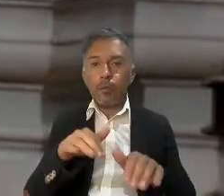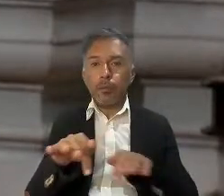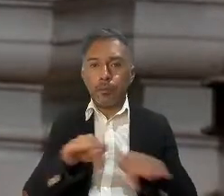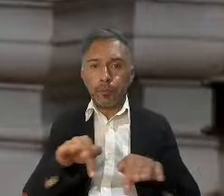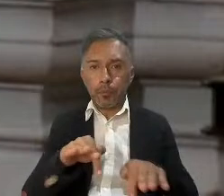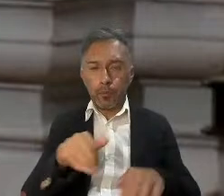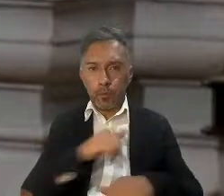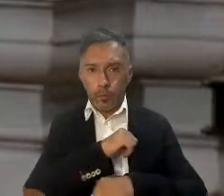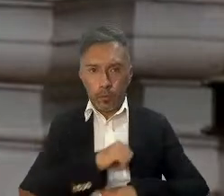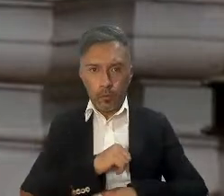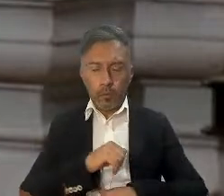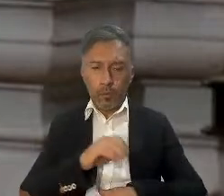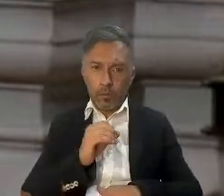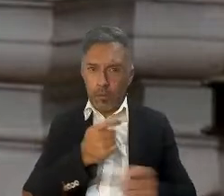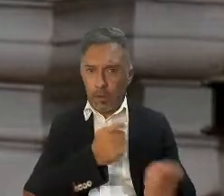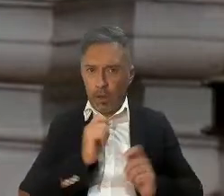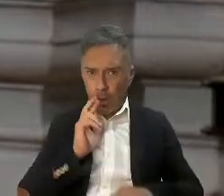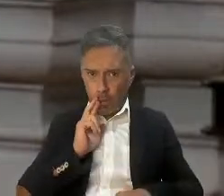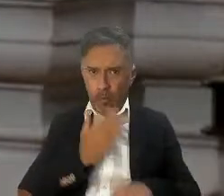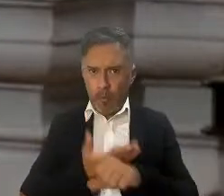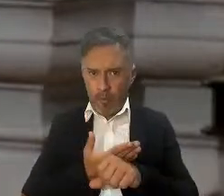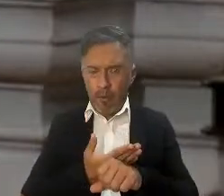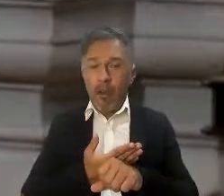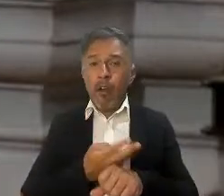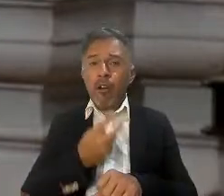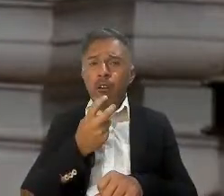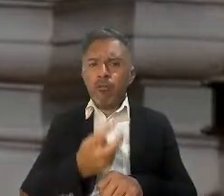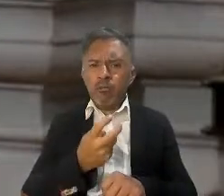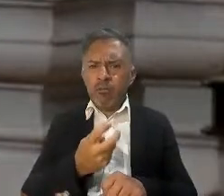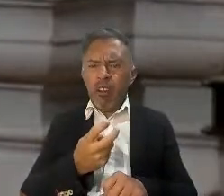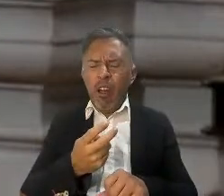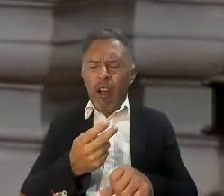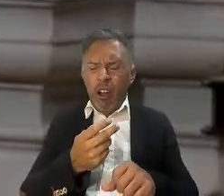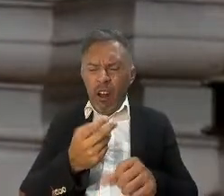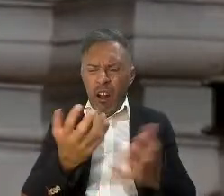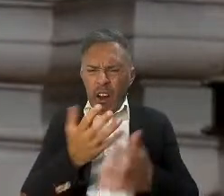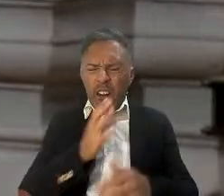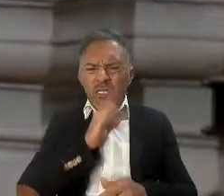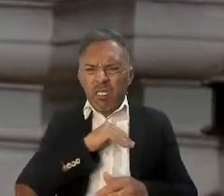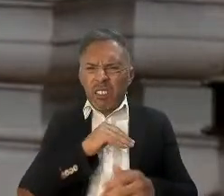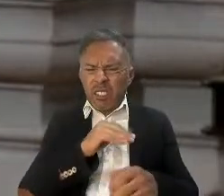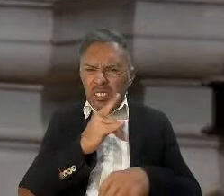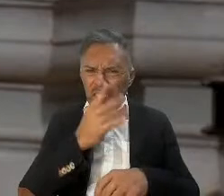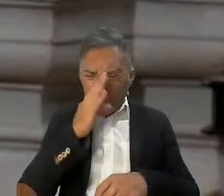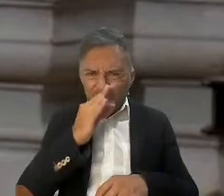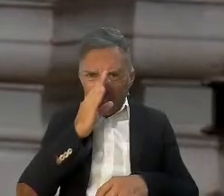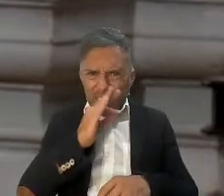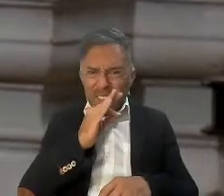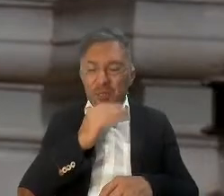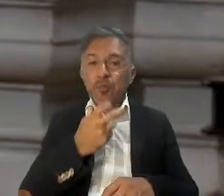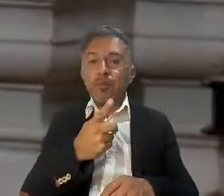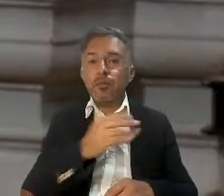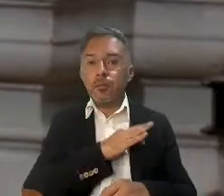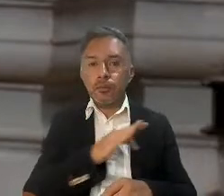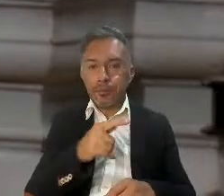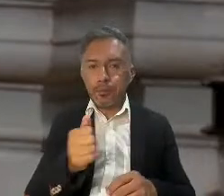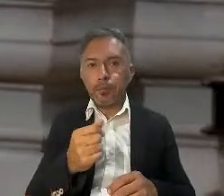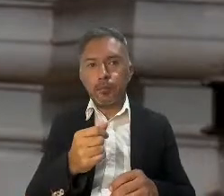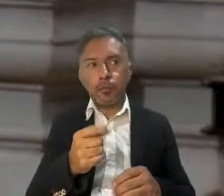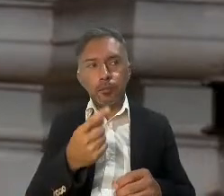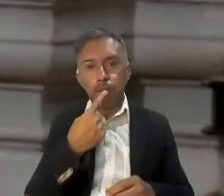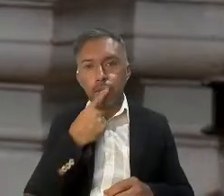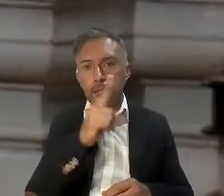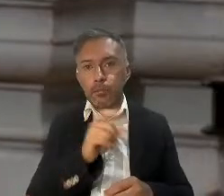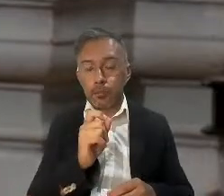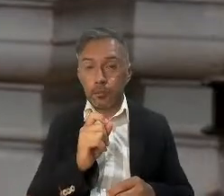o comisiones de ahí que el diseño de las respectivas faltas deberá desarrollarse con relación a la vulneración de uno